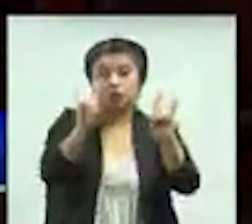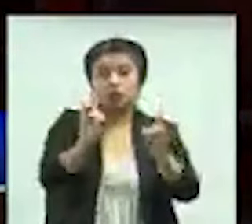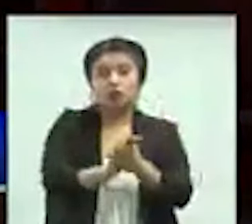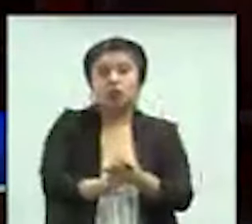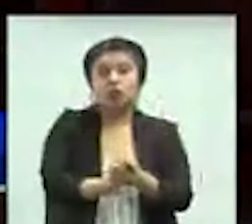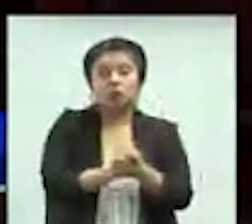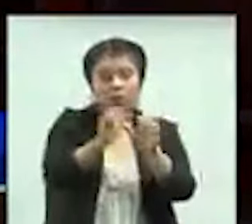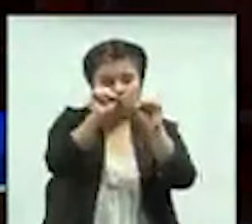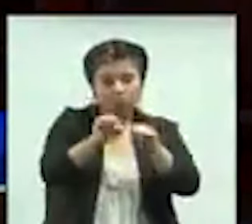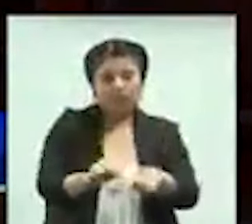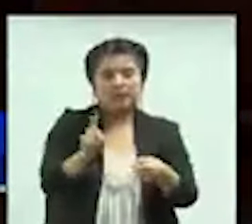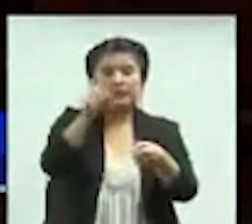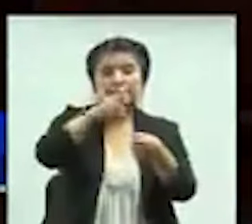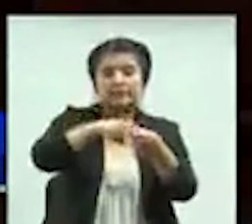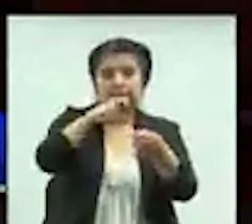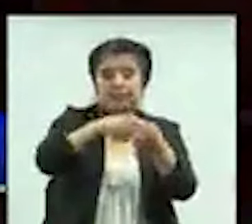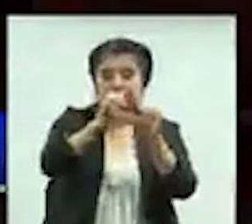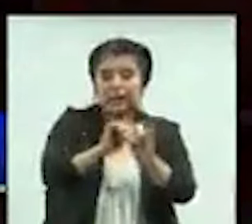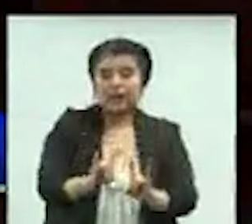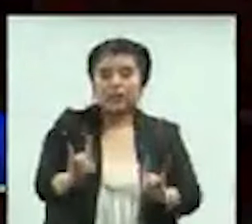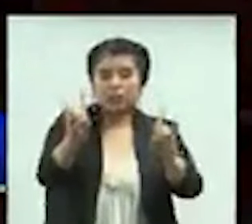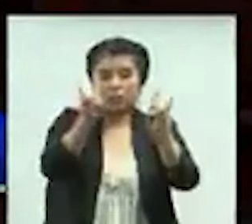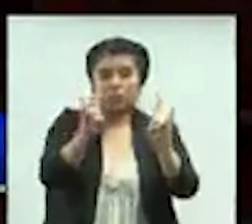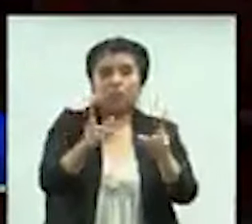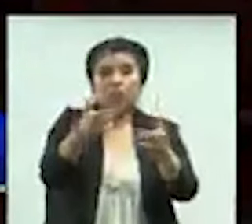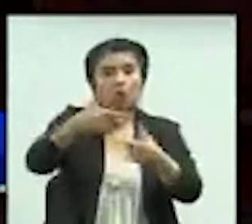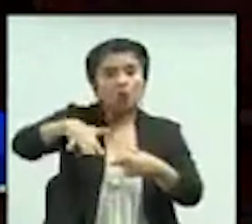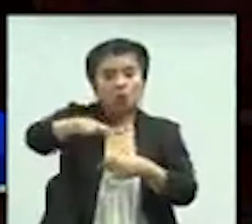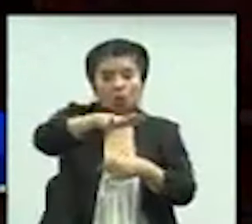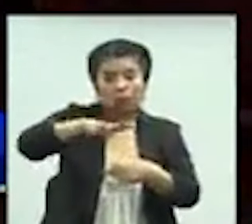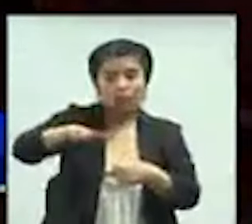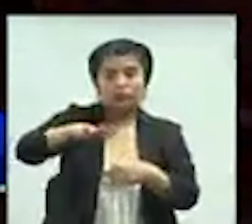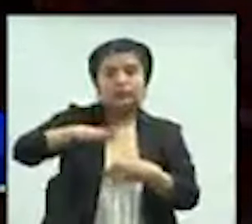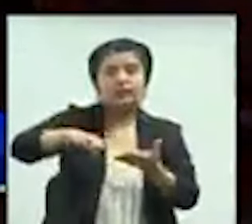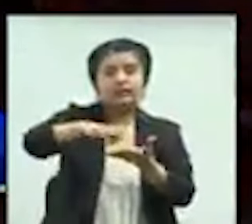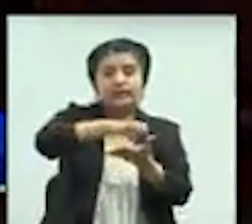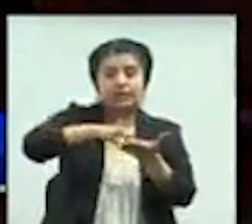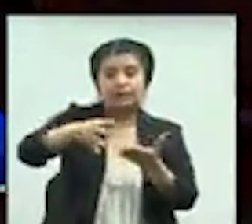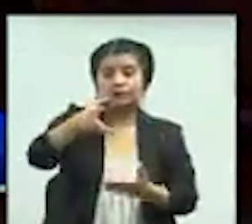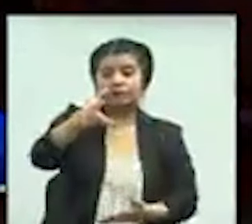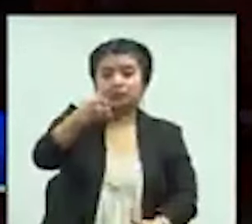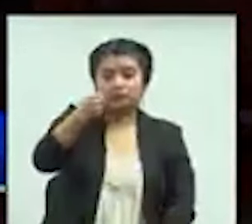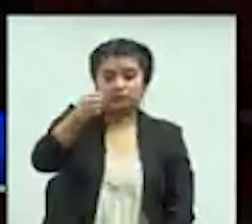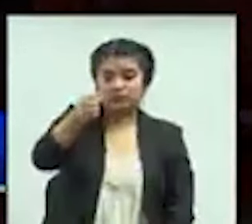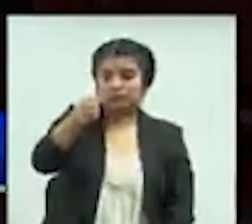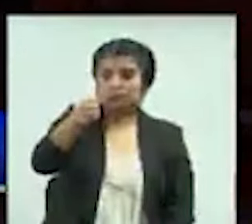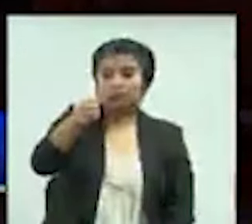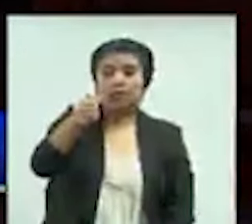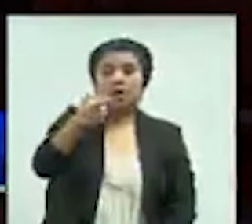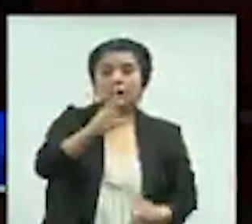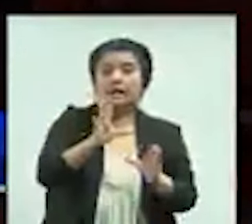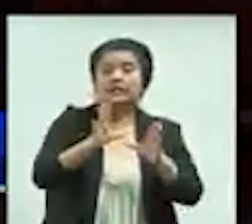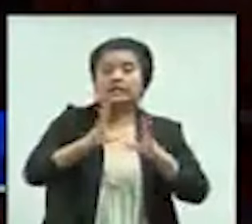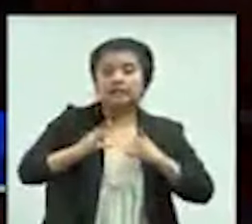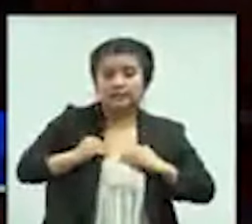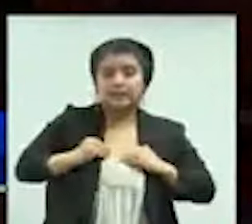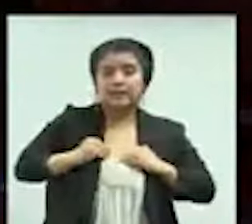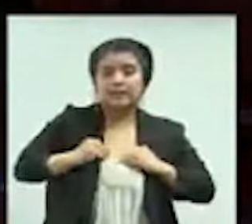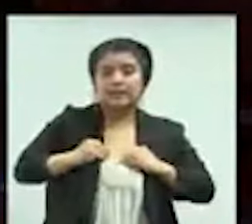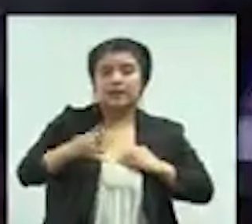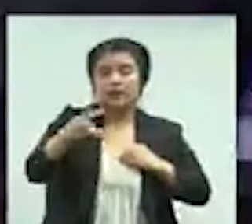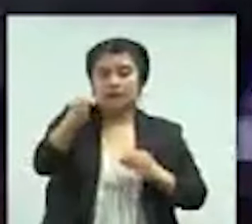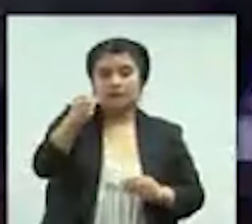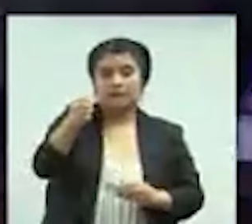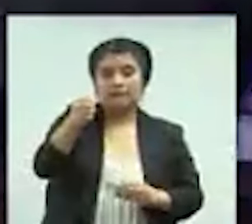ser miembro de las Naciones Unidas todos los demás estados amantes de la paz que acepten las obligaciones consignadas en